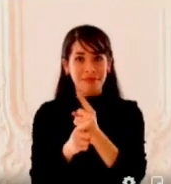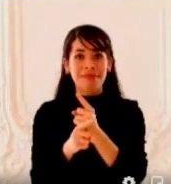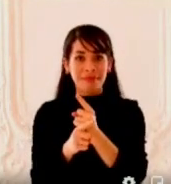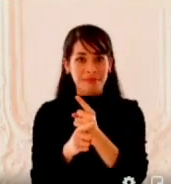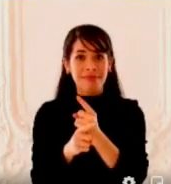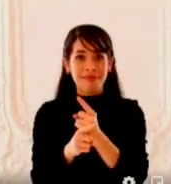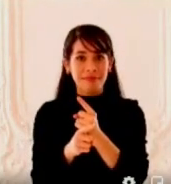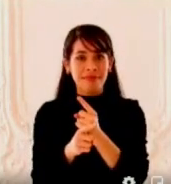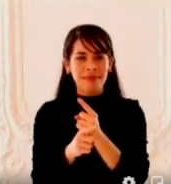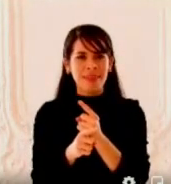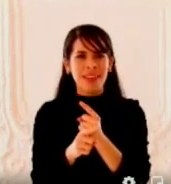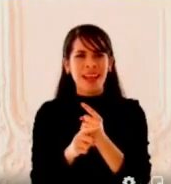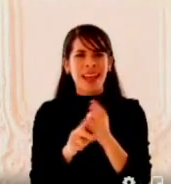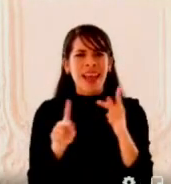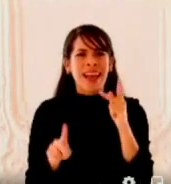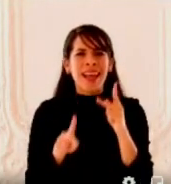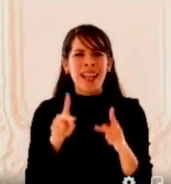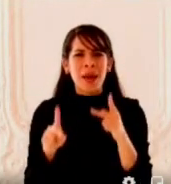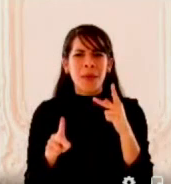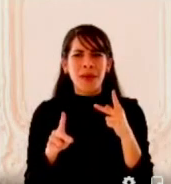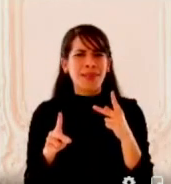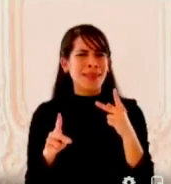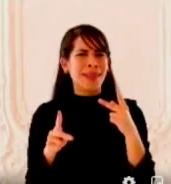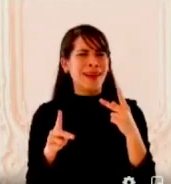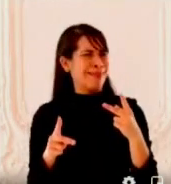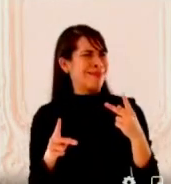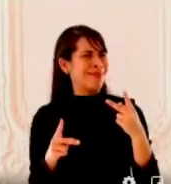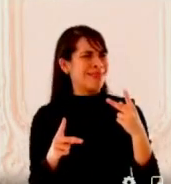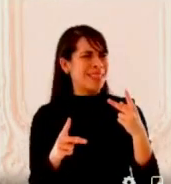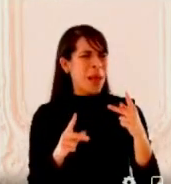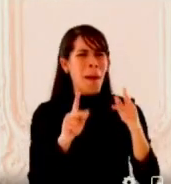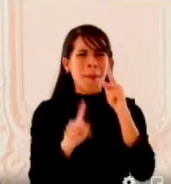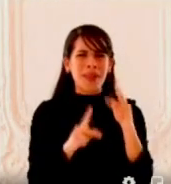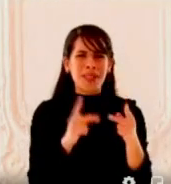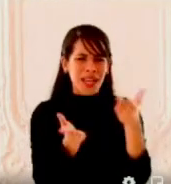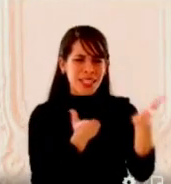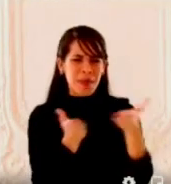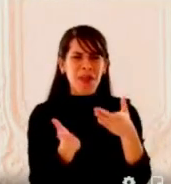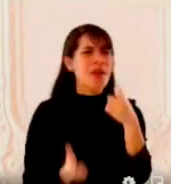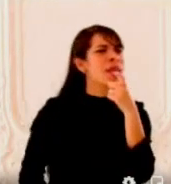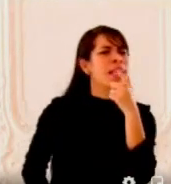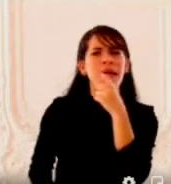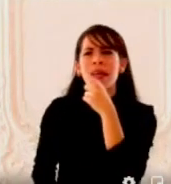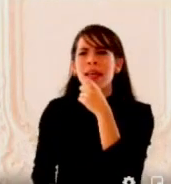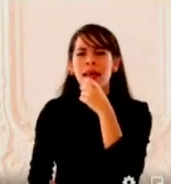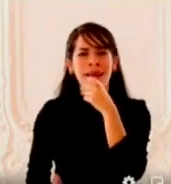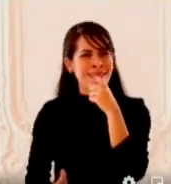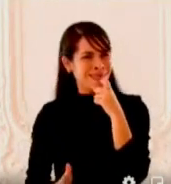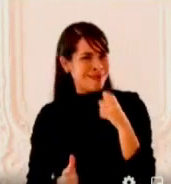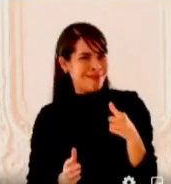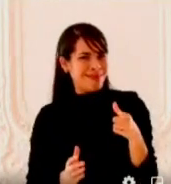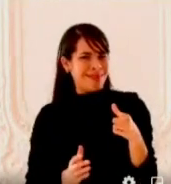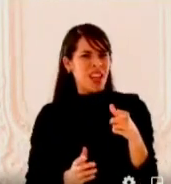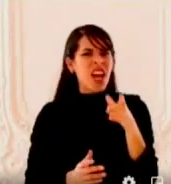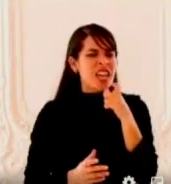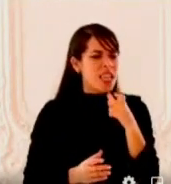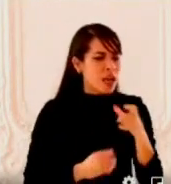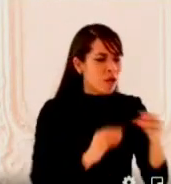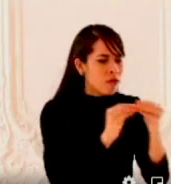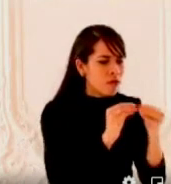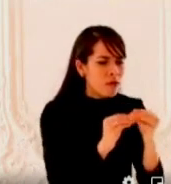es el pueblo no le interesa realmente quién está dando el servicio o quién está manteniendo la carretera. El pueblo lo que quiere